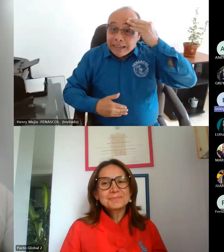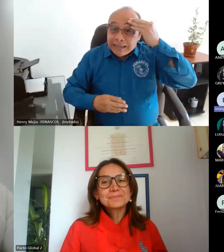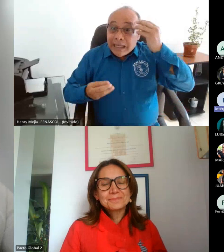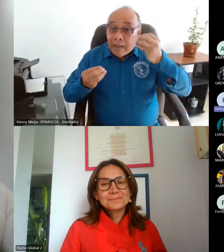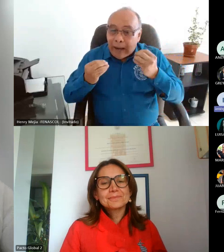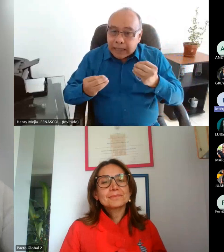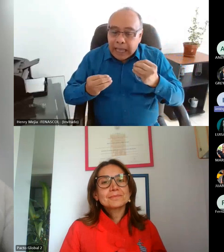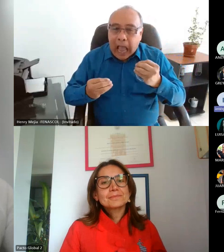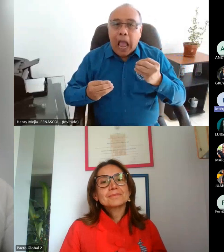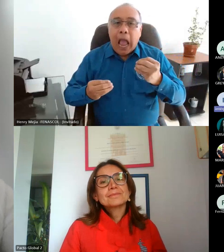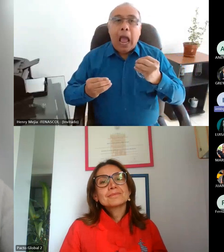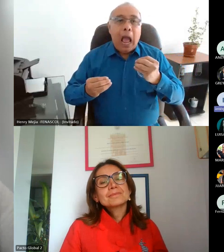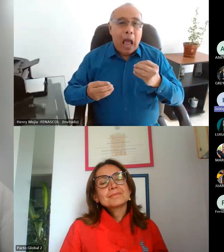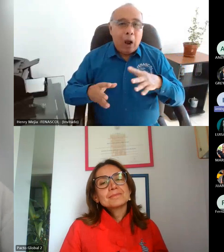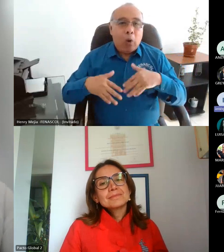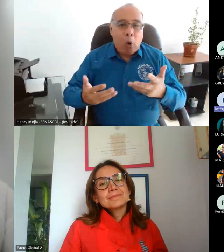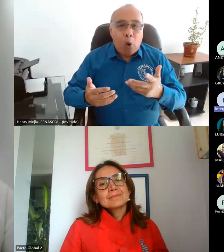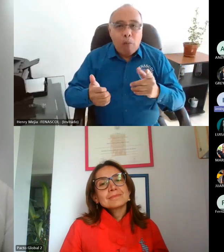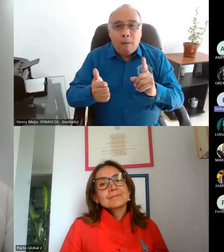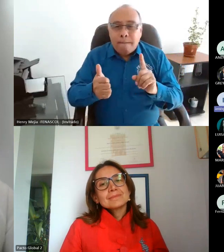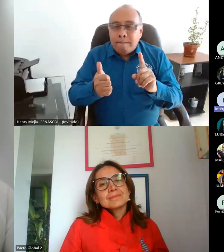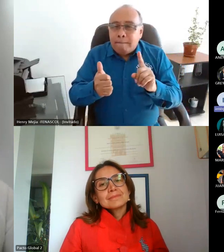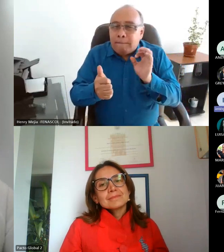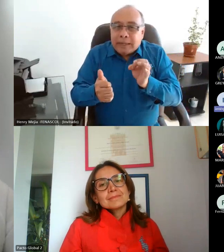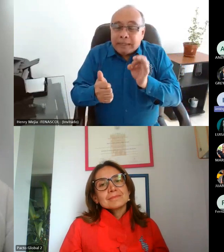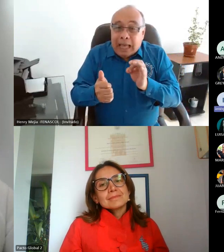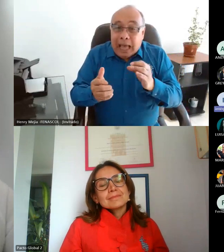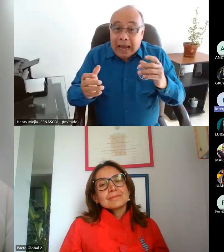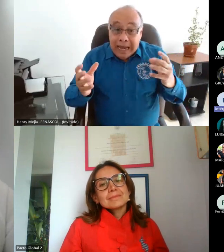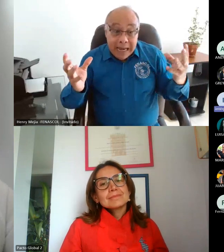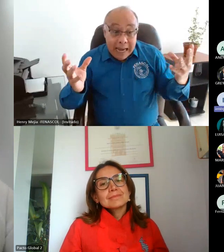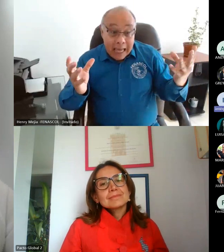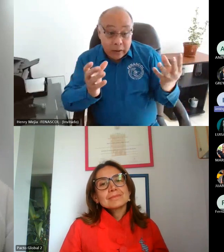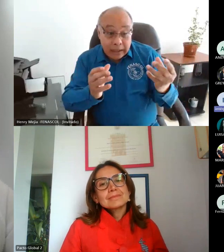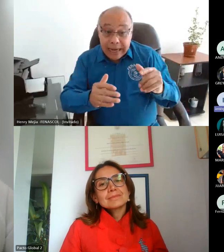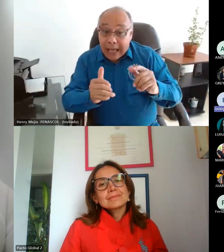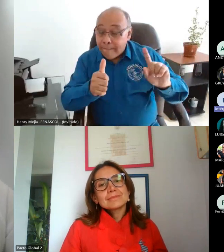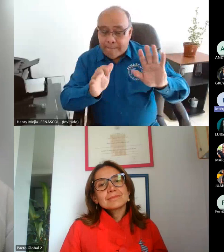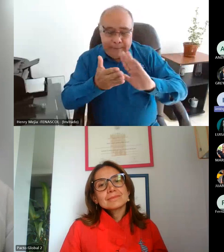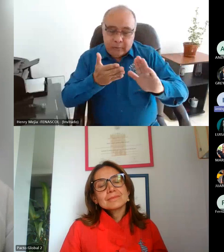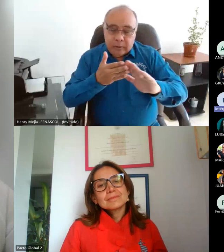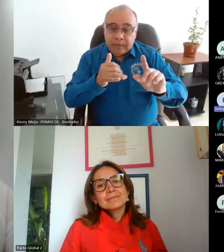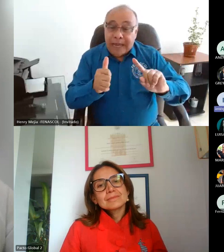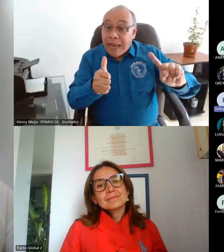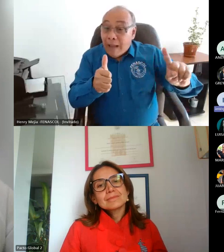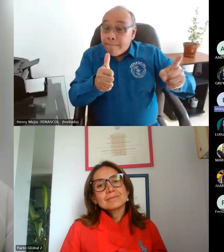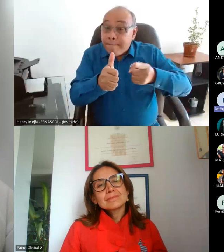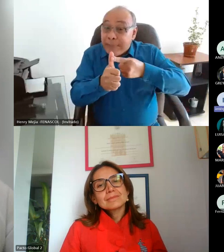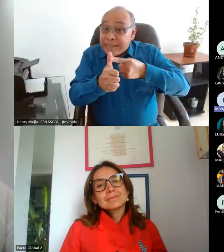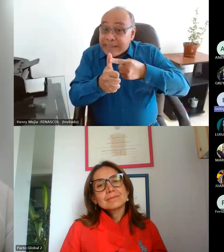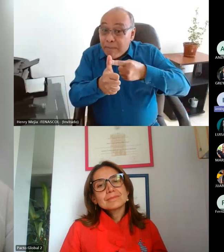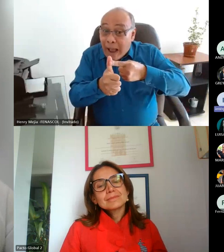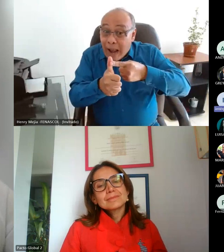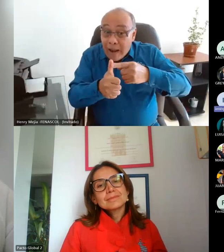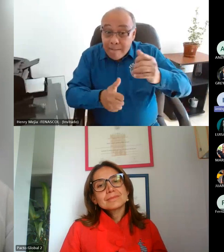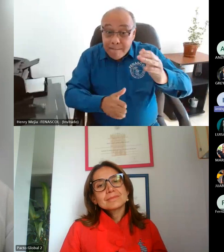se pueda plantear la comunicación inclusiva sí se cuente con El Punto de partida que es la toma de